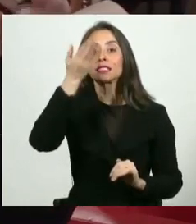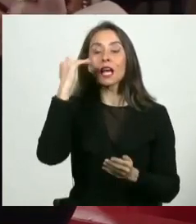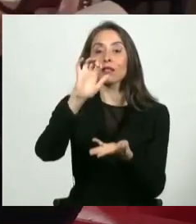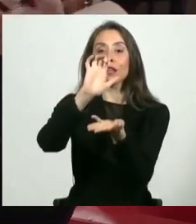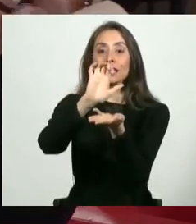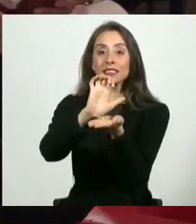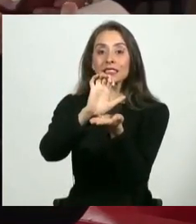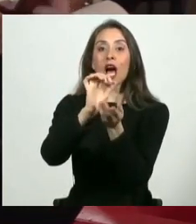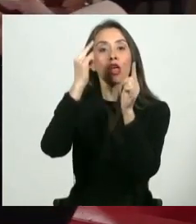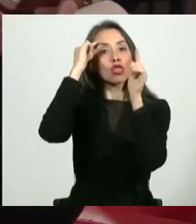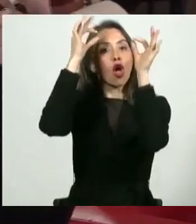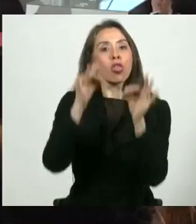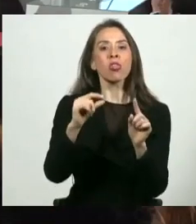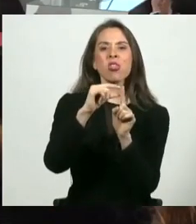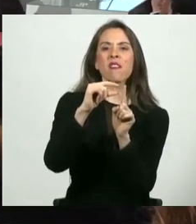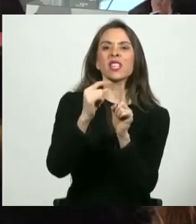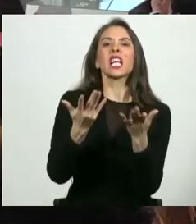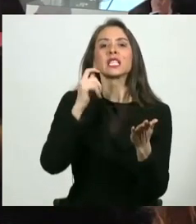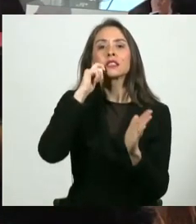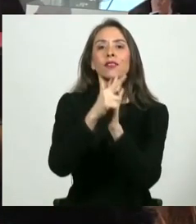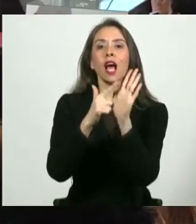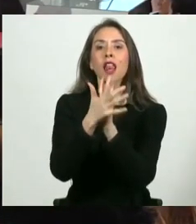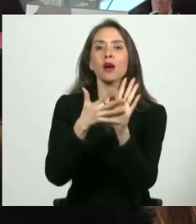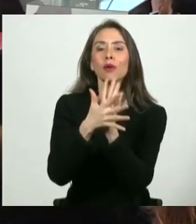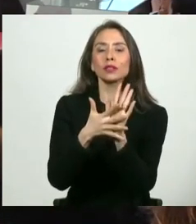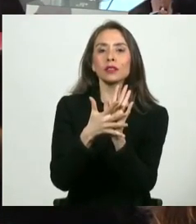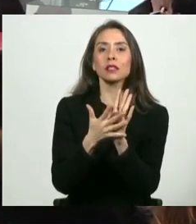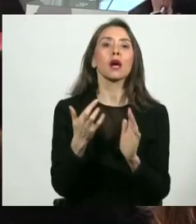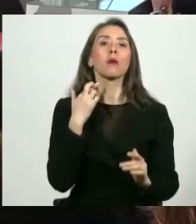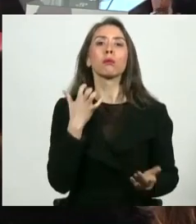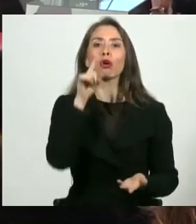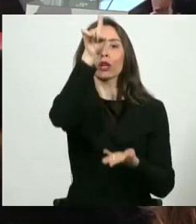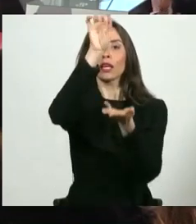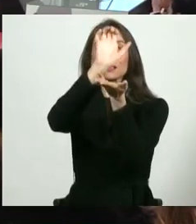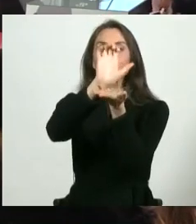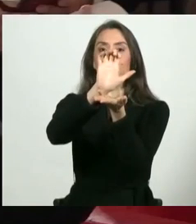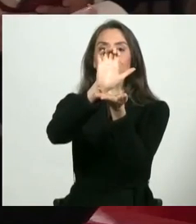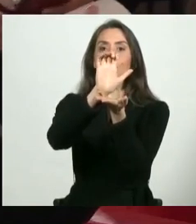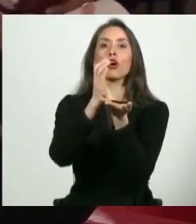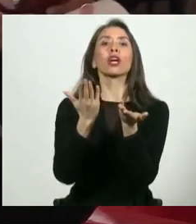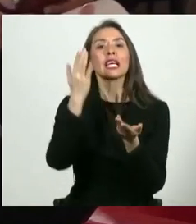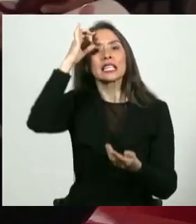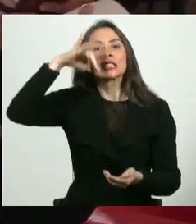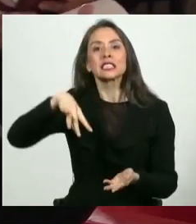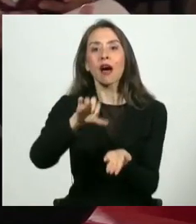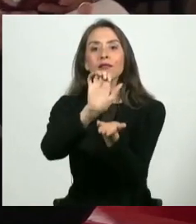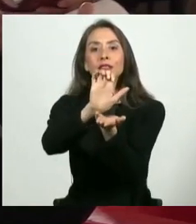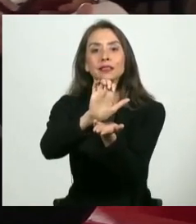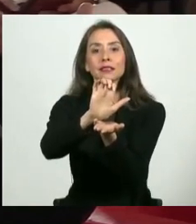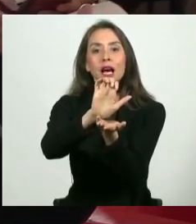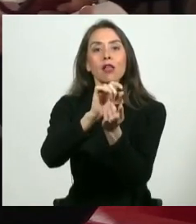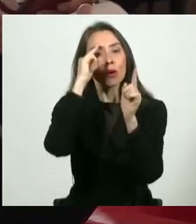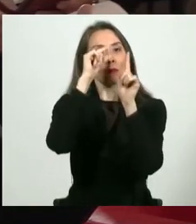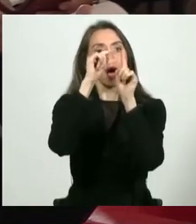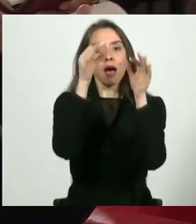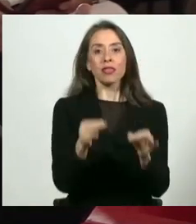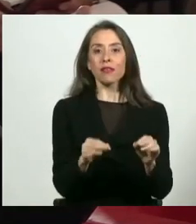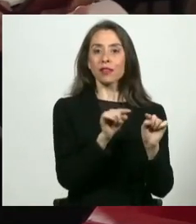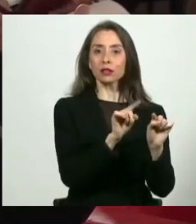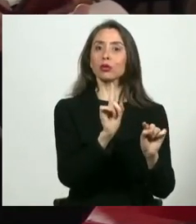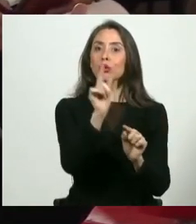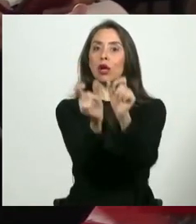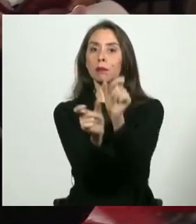Estado va a definir qué es lo que la lengua de señas. Pero ¿por qué el Estado? ¿Qué conocimiento tiene el Estado para definir eso? Son